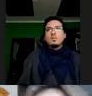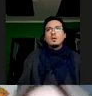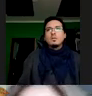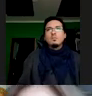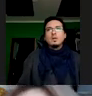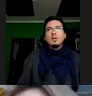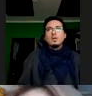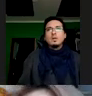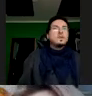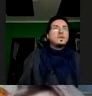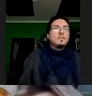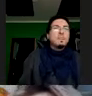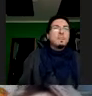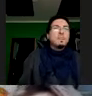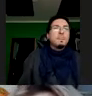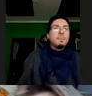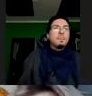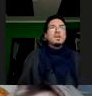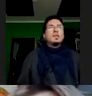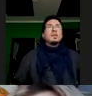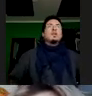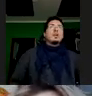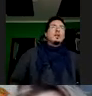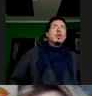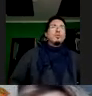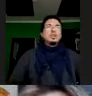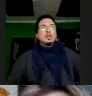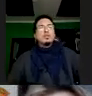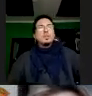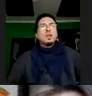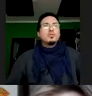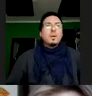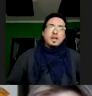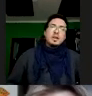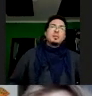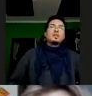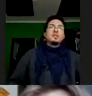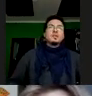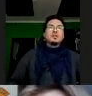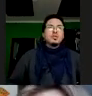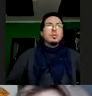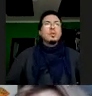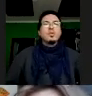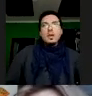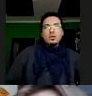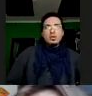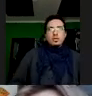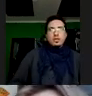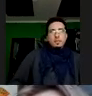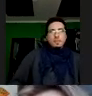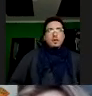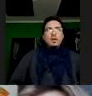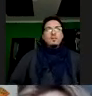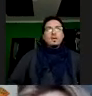Vamos a compartir pantalla. Ahora sí. Entonces aquí dice la vista o proyección isométrica es una manera de representación de un objeto en